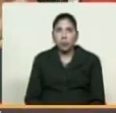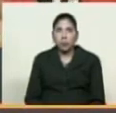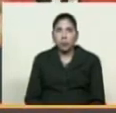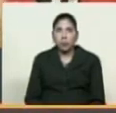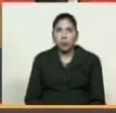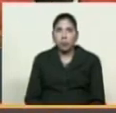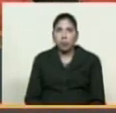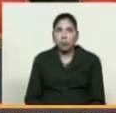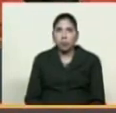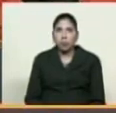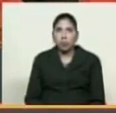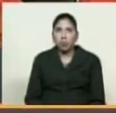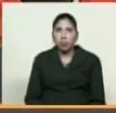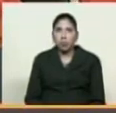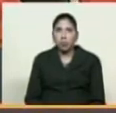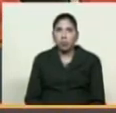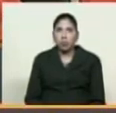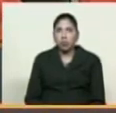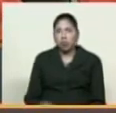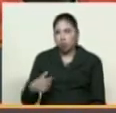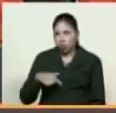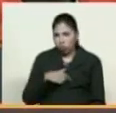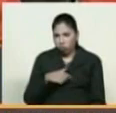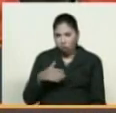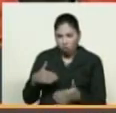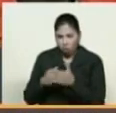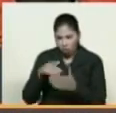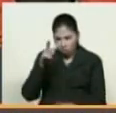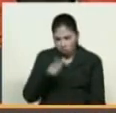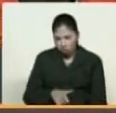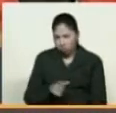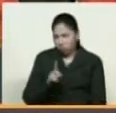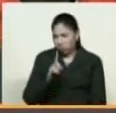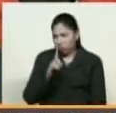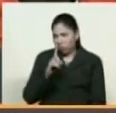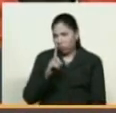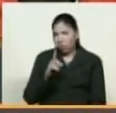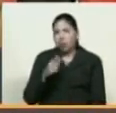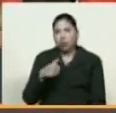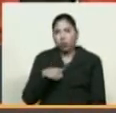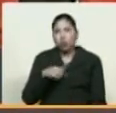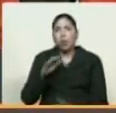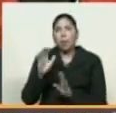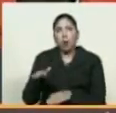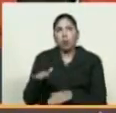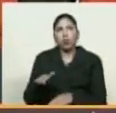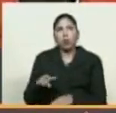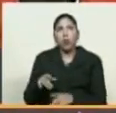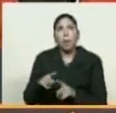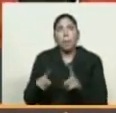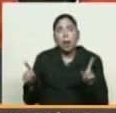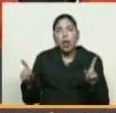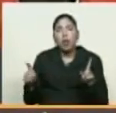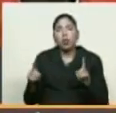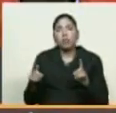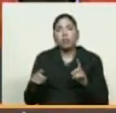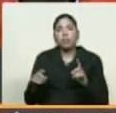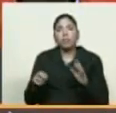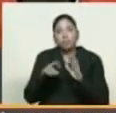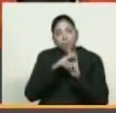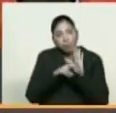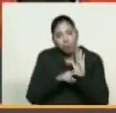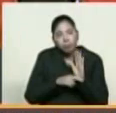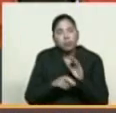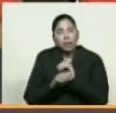a la gente que crea que se venga para acá. Nosotros no estamos en contra de nadie. No. Estamos a favor de todo. Pero reglas claras